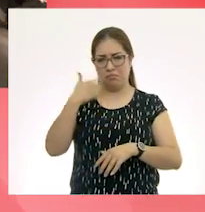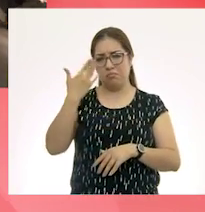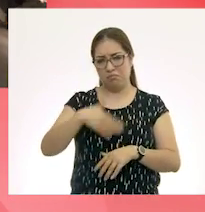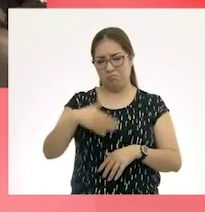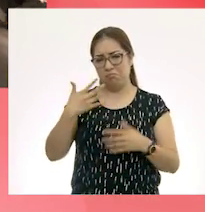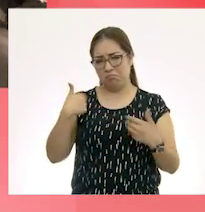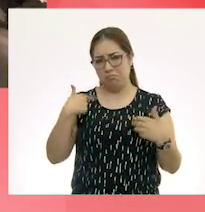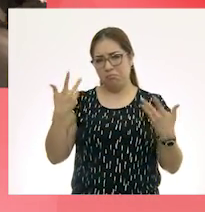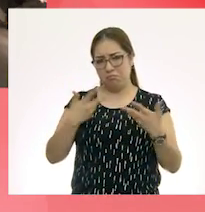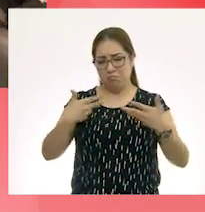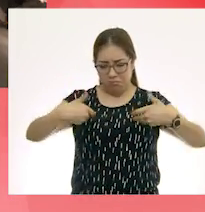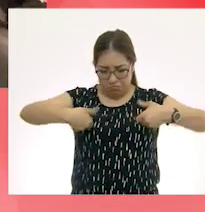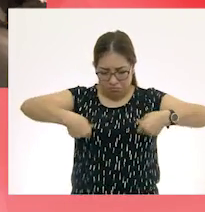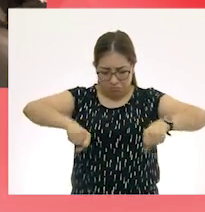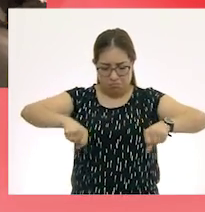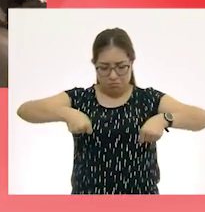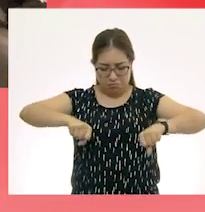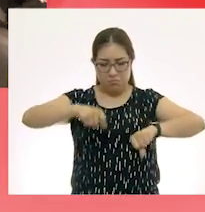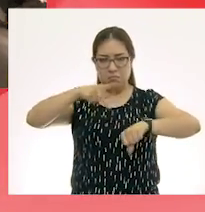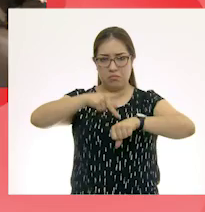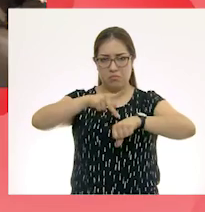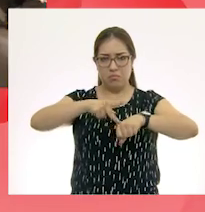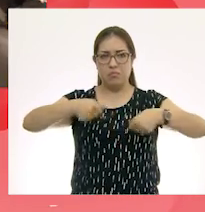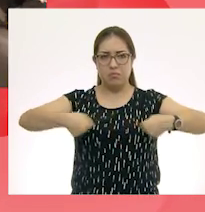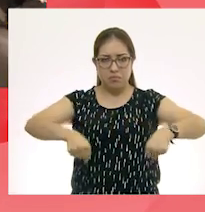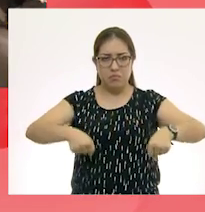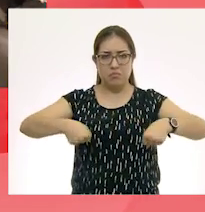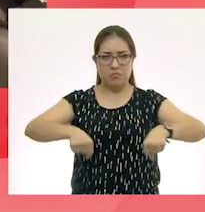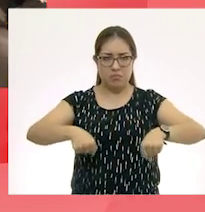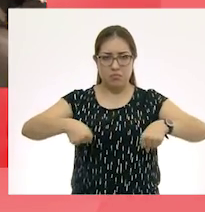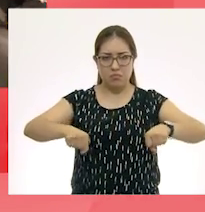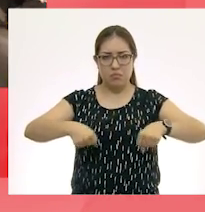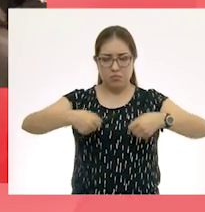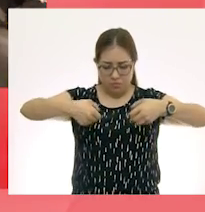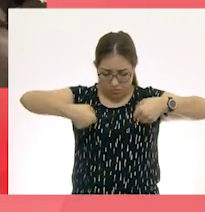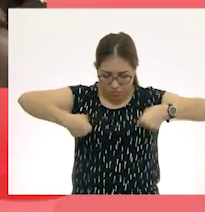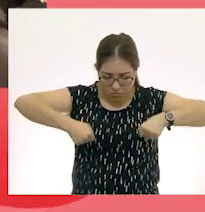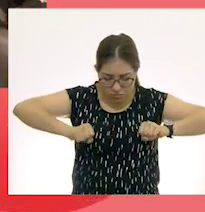el metate. Yo sí sé.